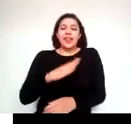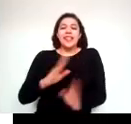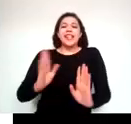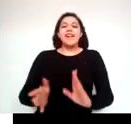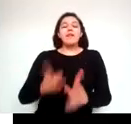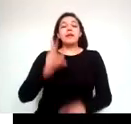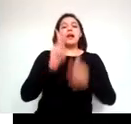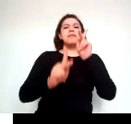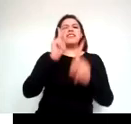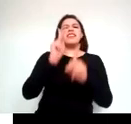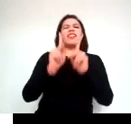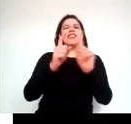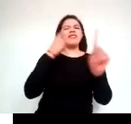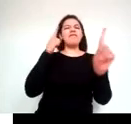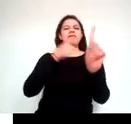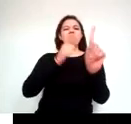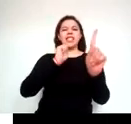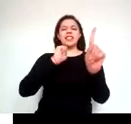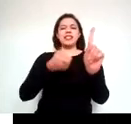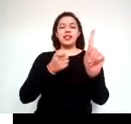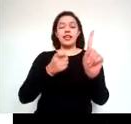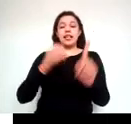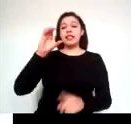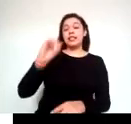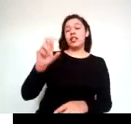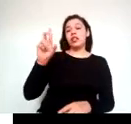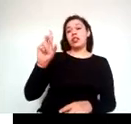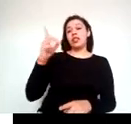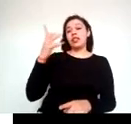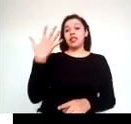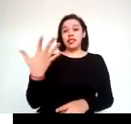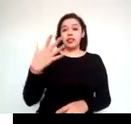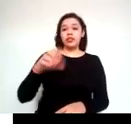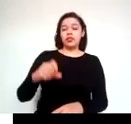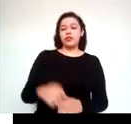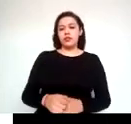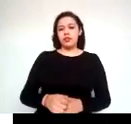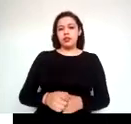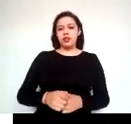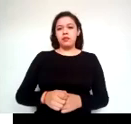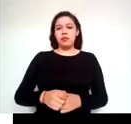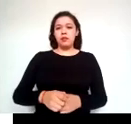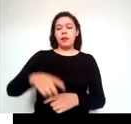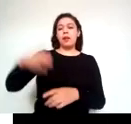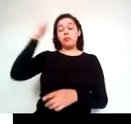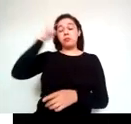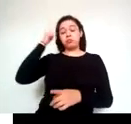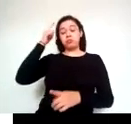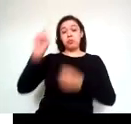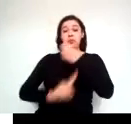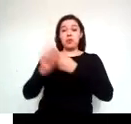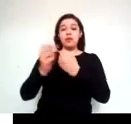trata este tema de la normatividad 035, denominada factores de riesgo psicosocial en el trabajo,